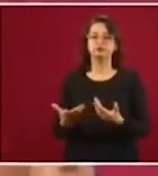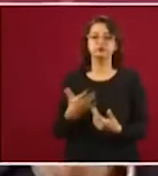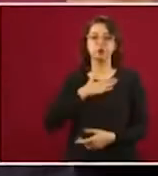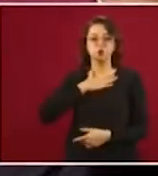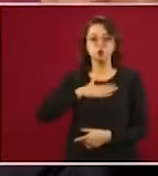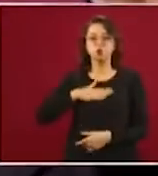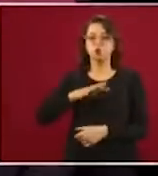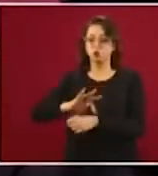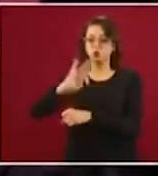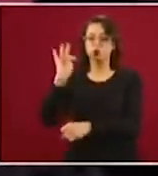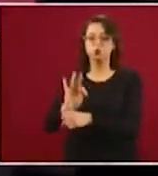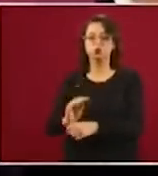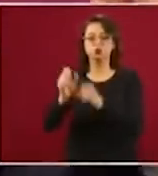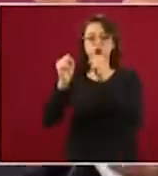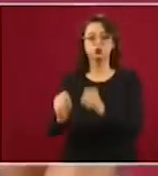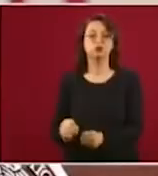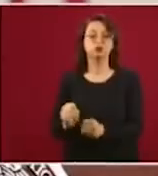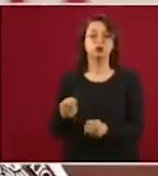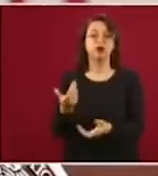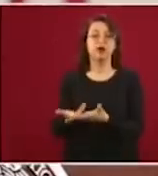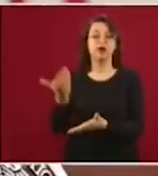no sea un instituto como lo fue